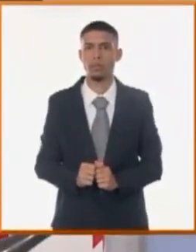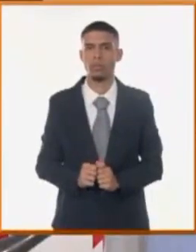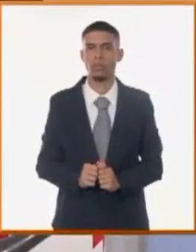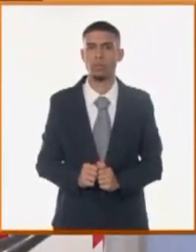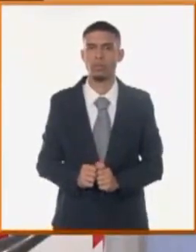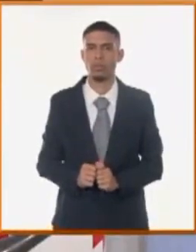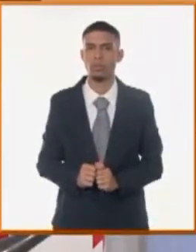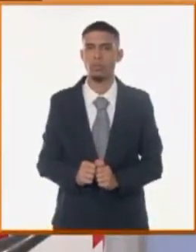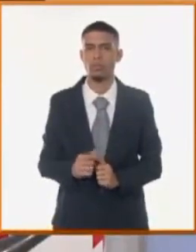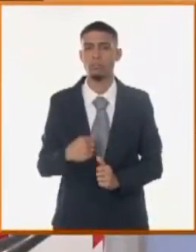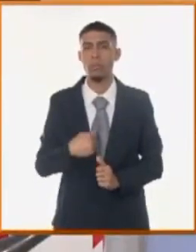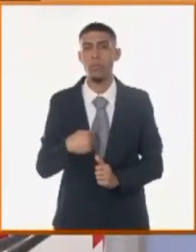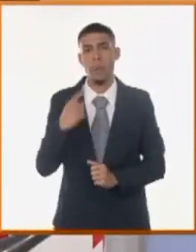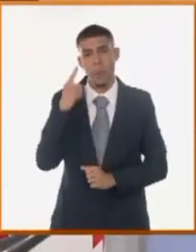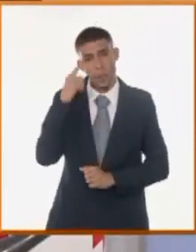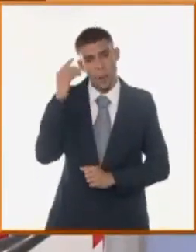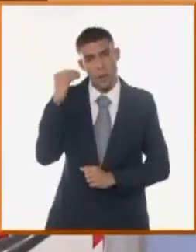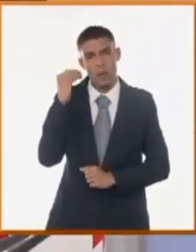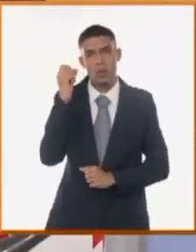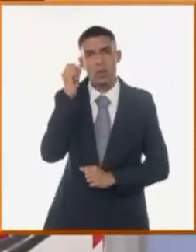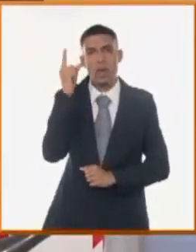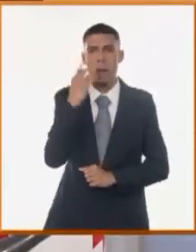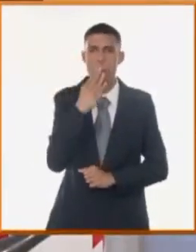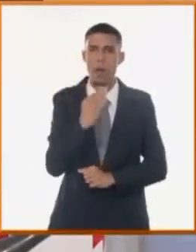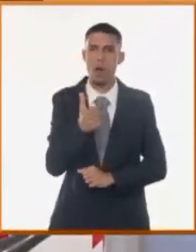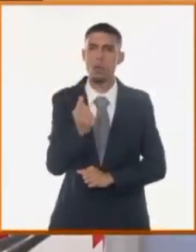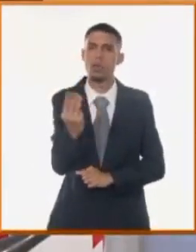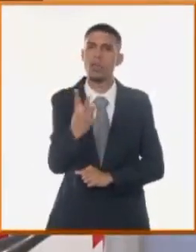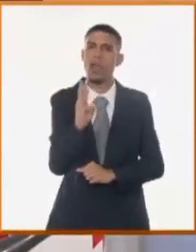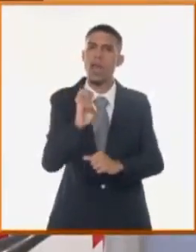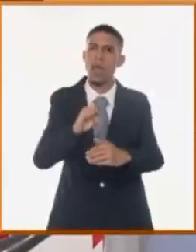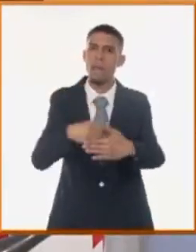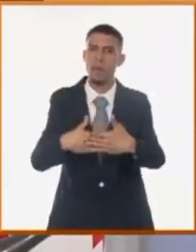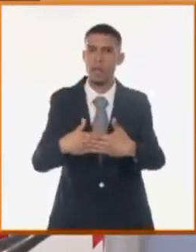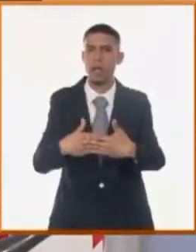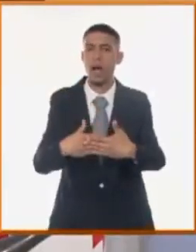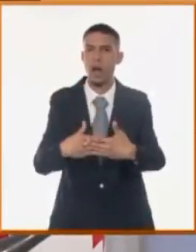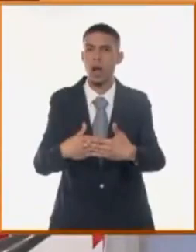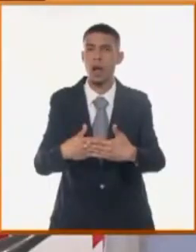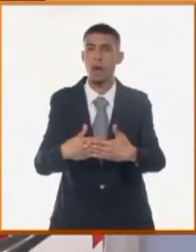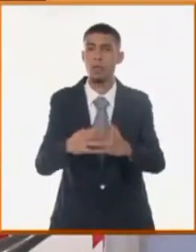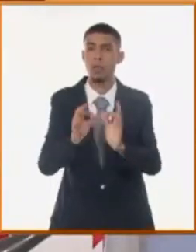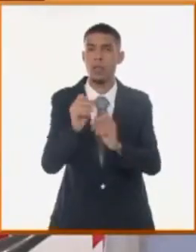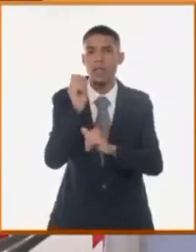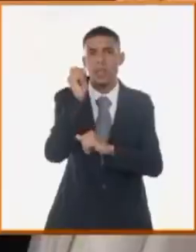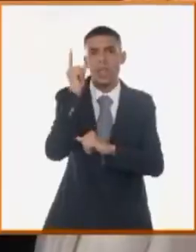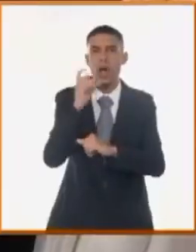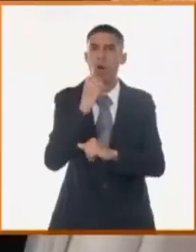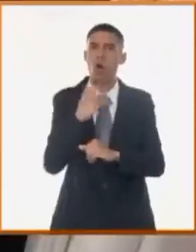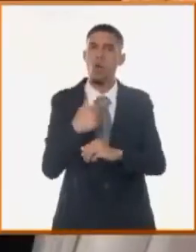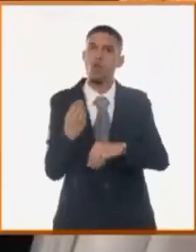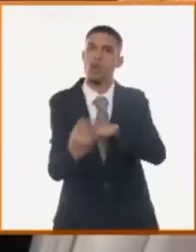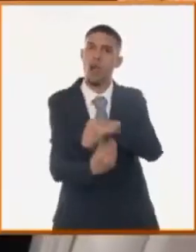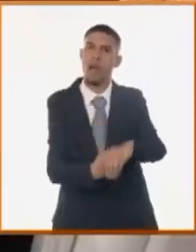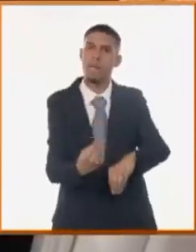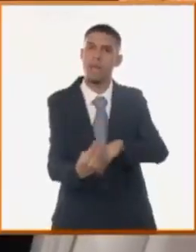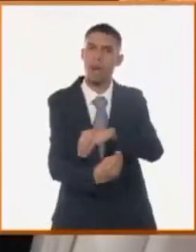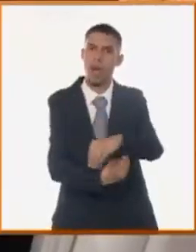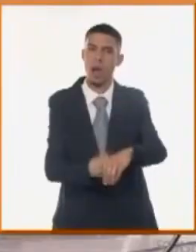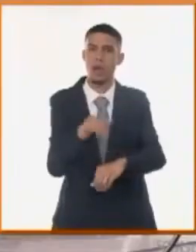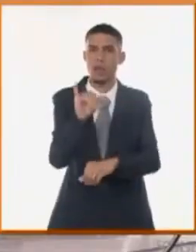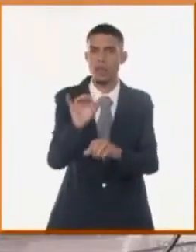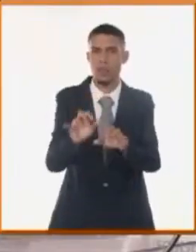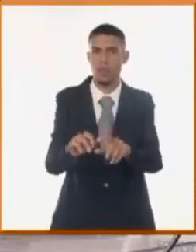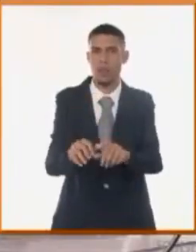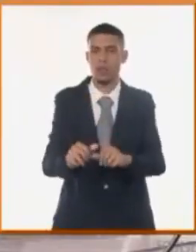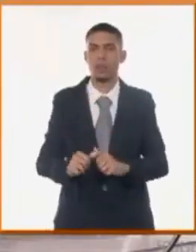eso daría una idea mucho más completa de lo que y es son el grupo. Tres empresas que nos van a dar la idea de la diversidad del grupo Exactamente, empresarial, que ayer como explicábamos. usted señalaba ayer. Pero